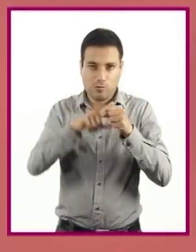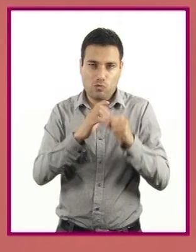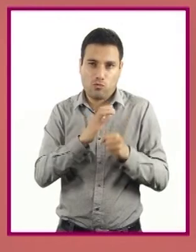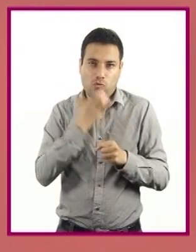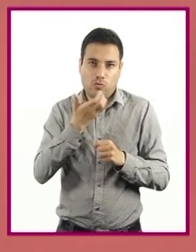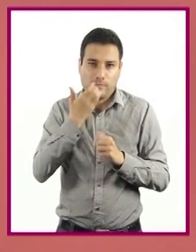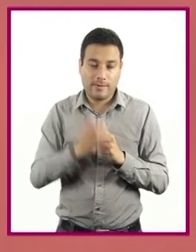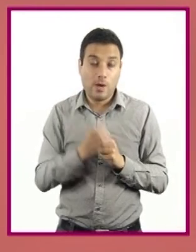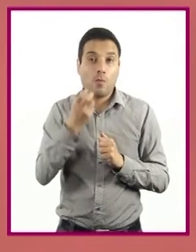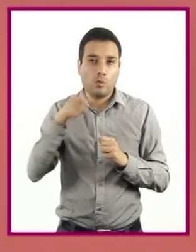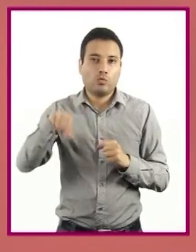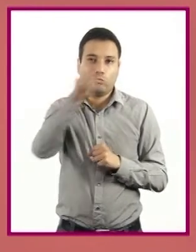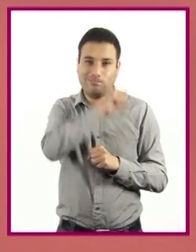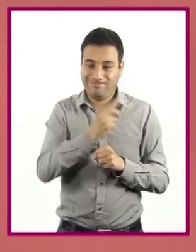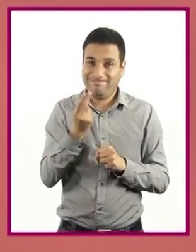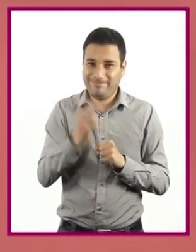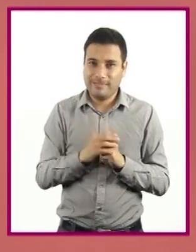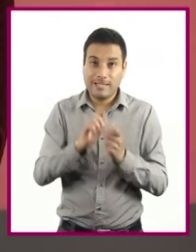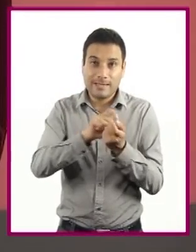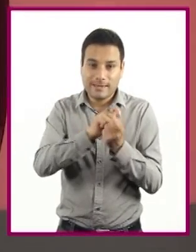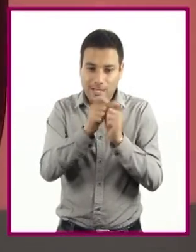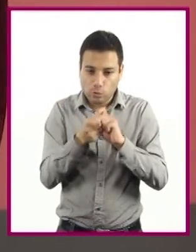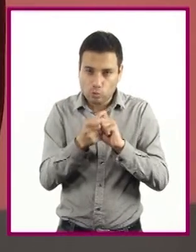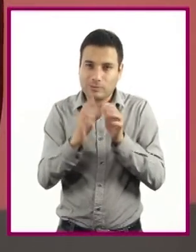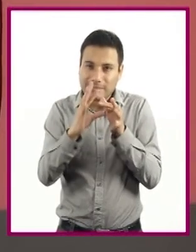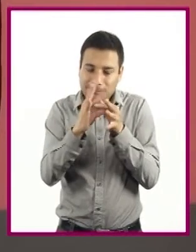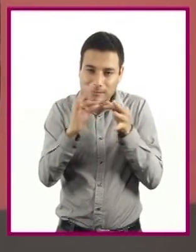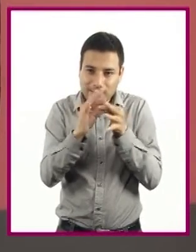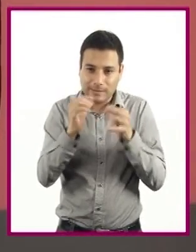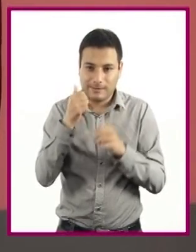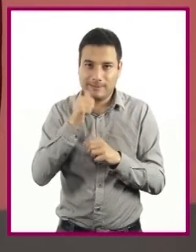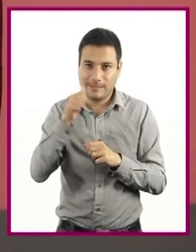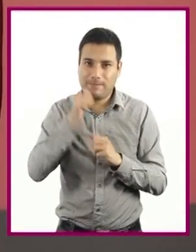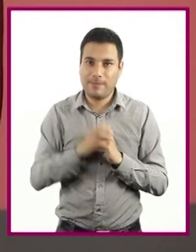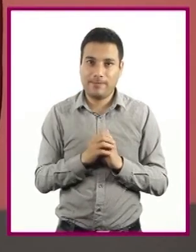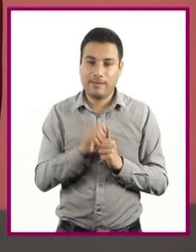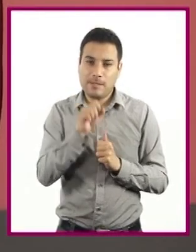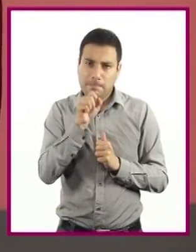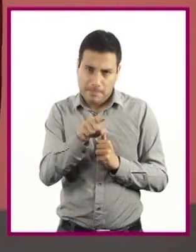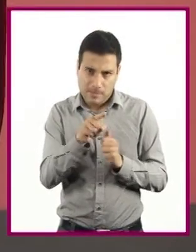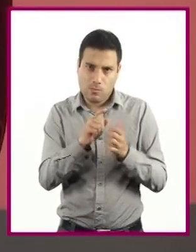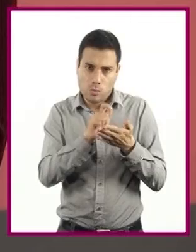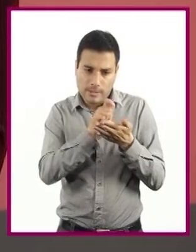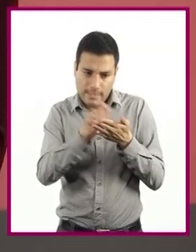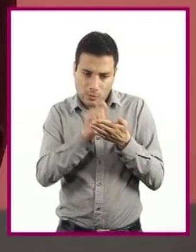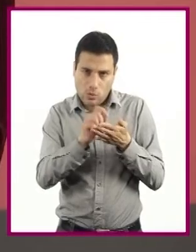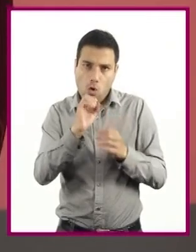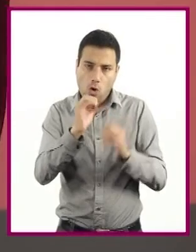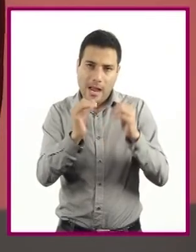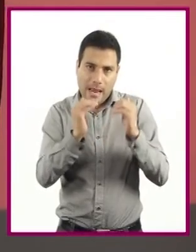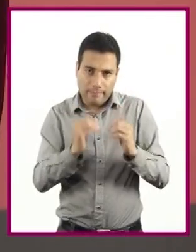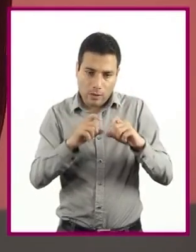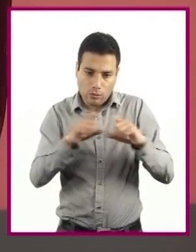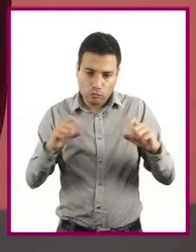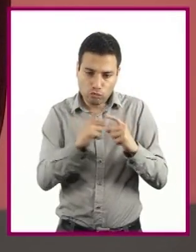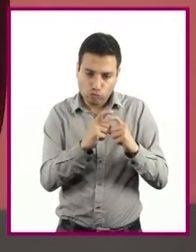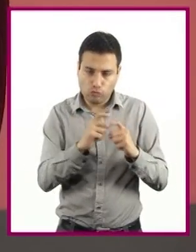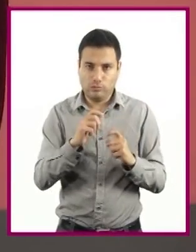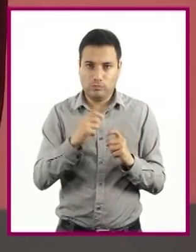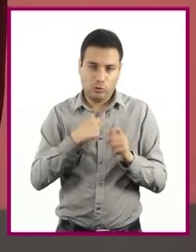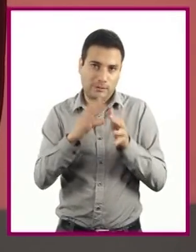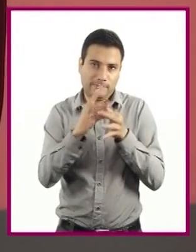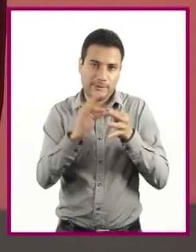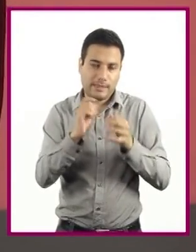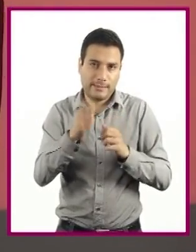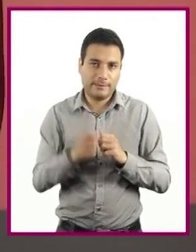eso, hay que recurrir a la traducción explicativa en el mismo texto o en una nota a pie de página. Claramente,